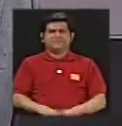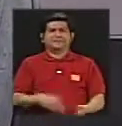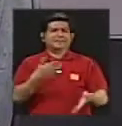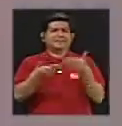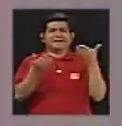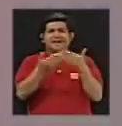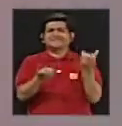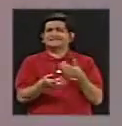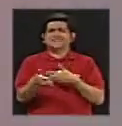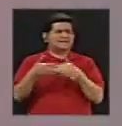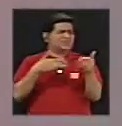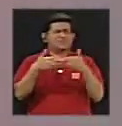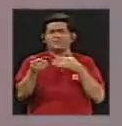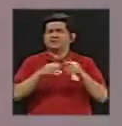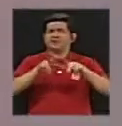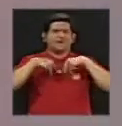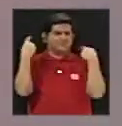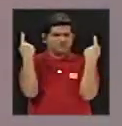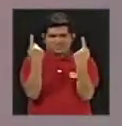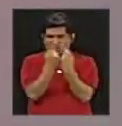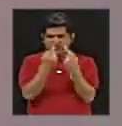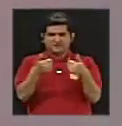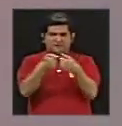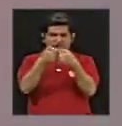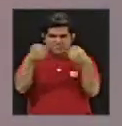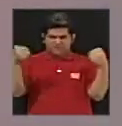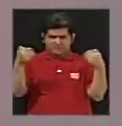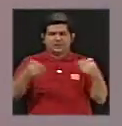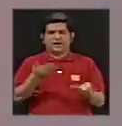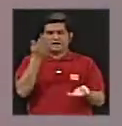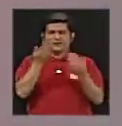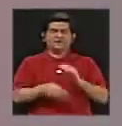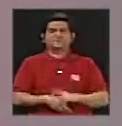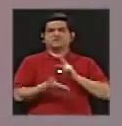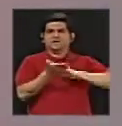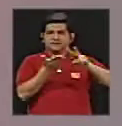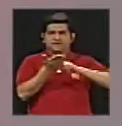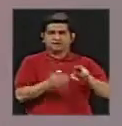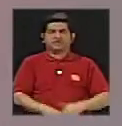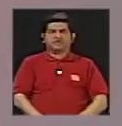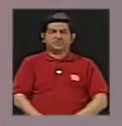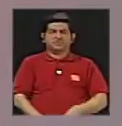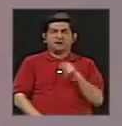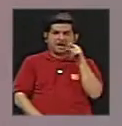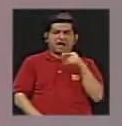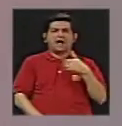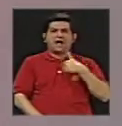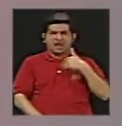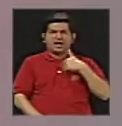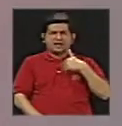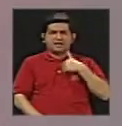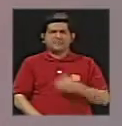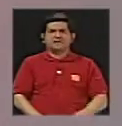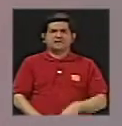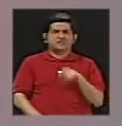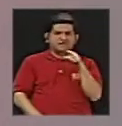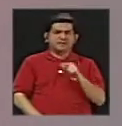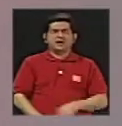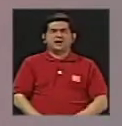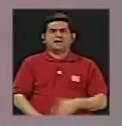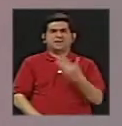casi que independientemente del partido, dejando por fuera a un lado Liberación, se inclinaría por Luis Guillermo Solís.